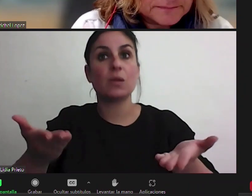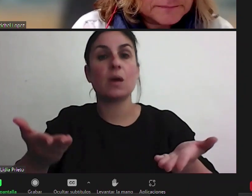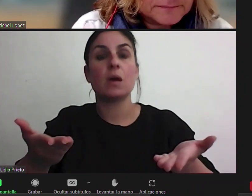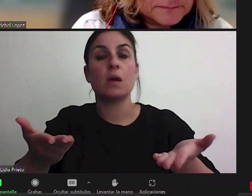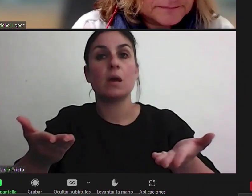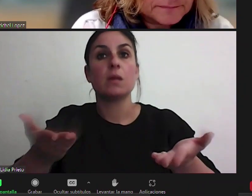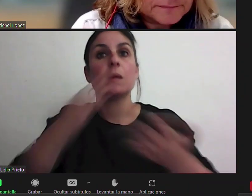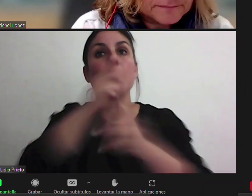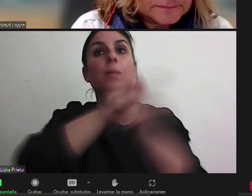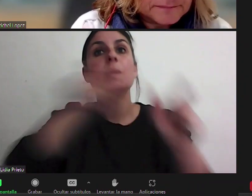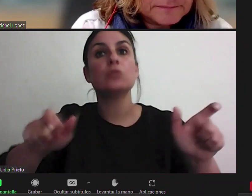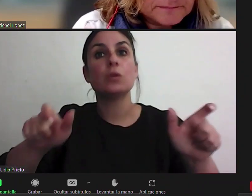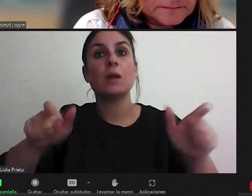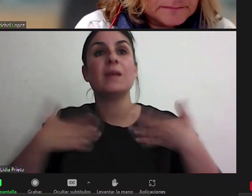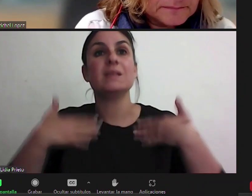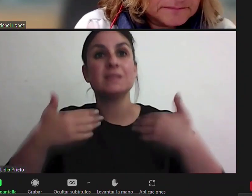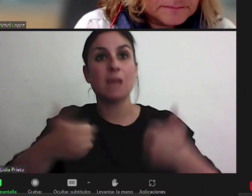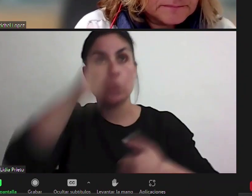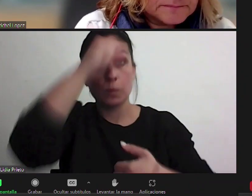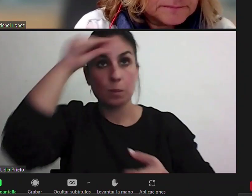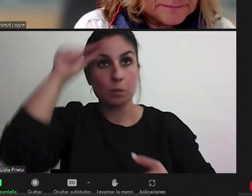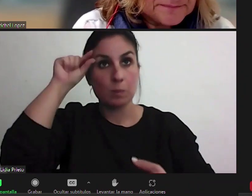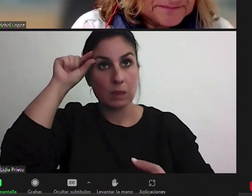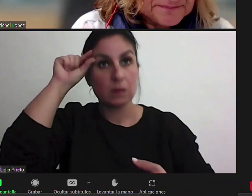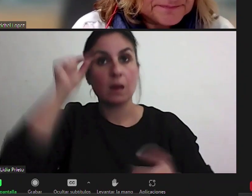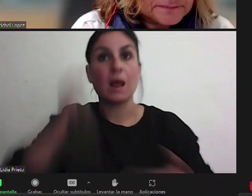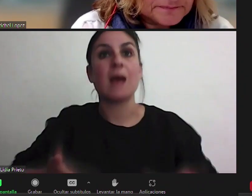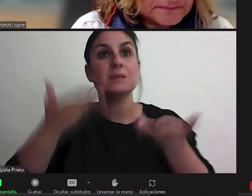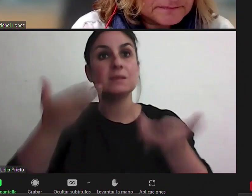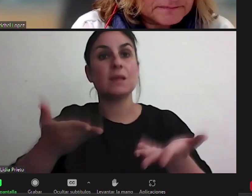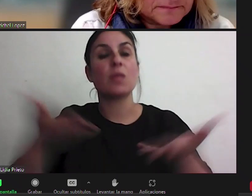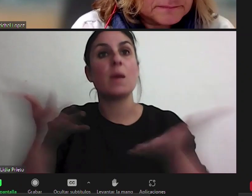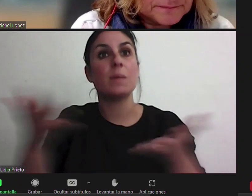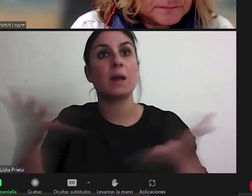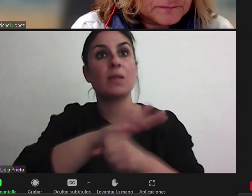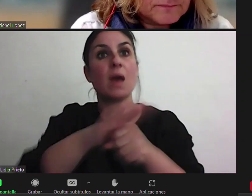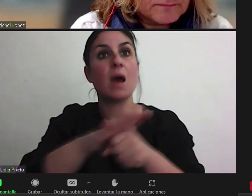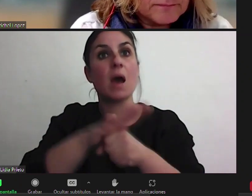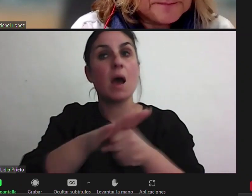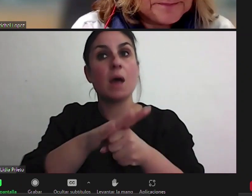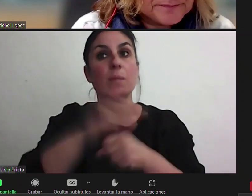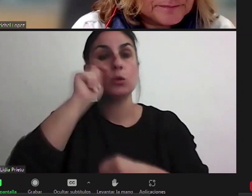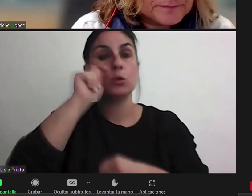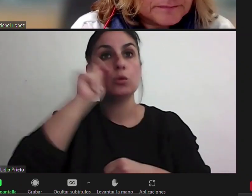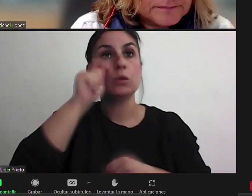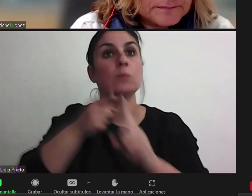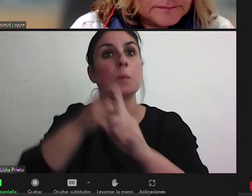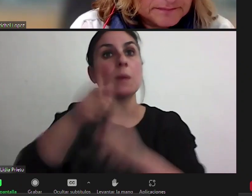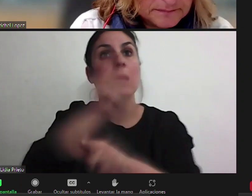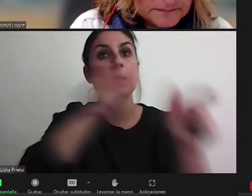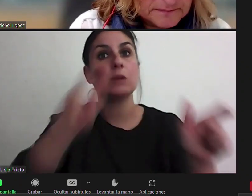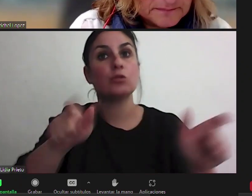concretamente a personas con problemas de salud mental, es decir, la asistencia de emergencia en el ámbito del turismo a personas con problemas de salud mental.